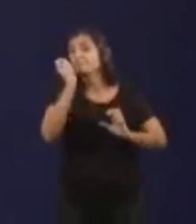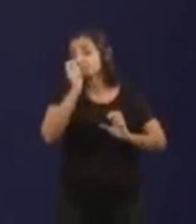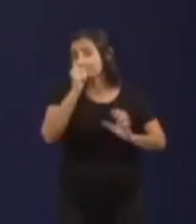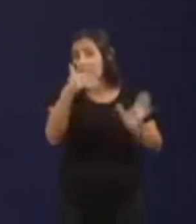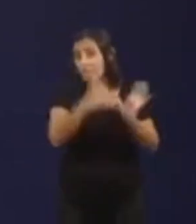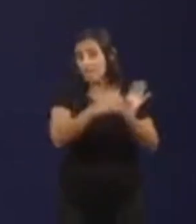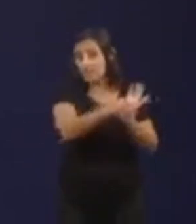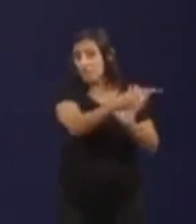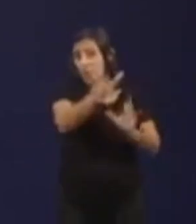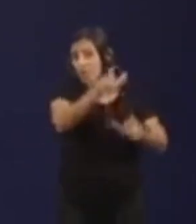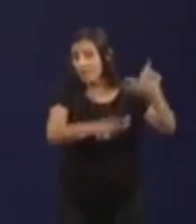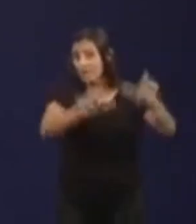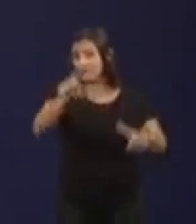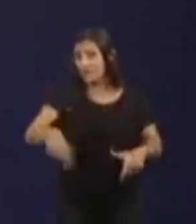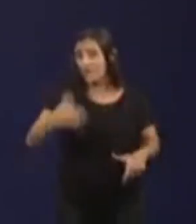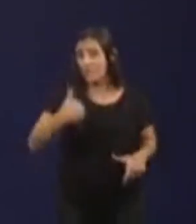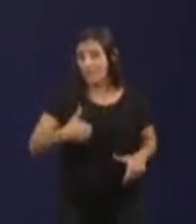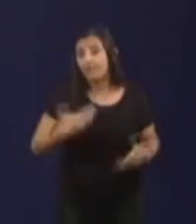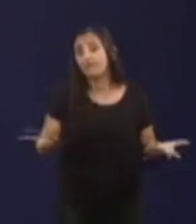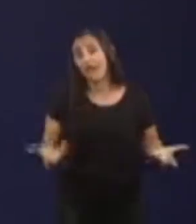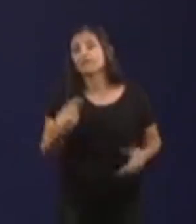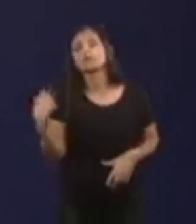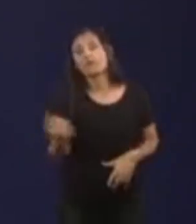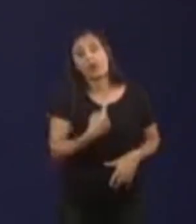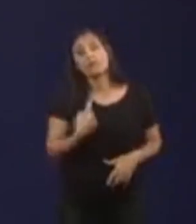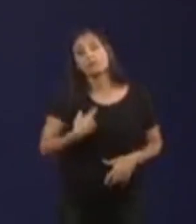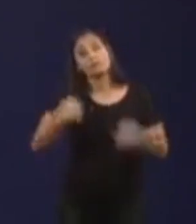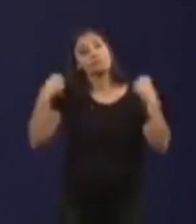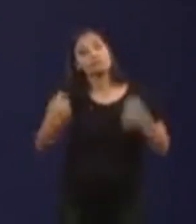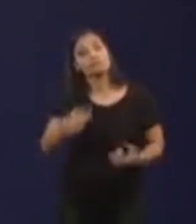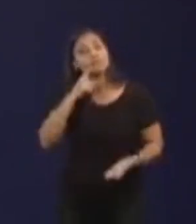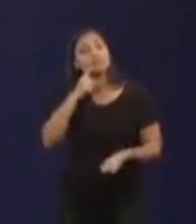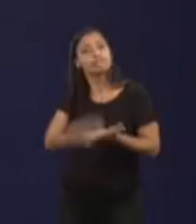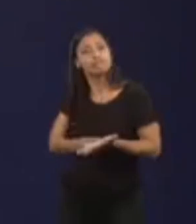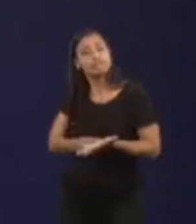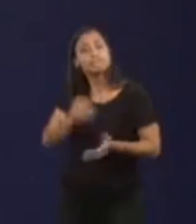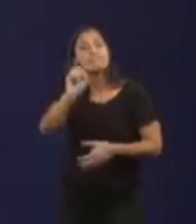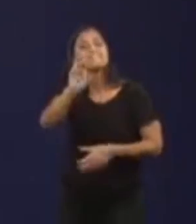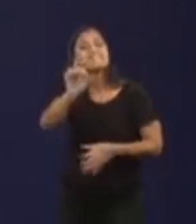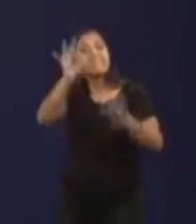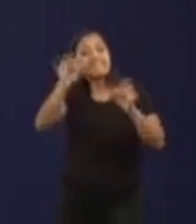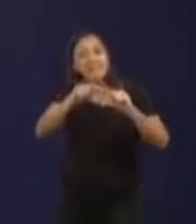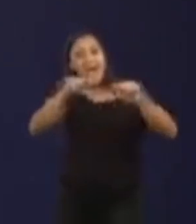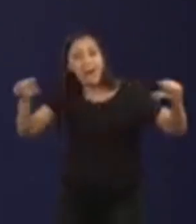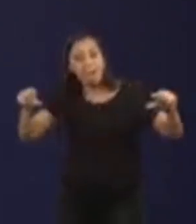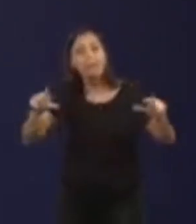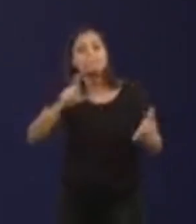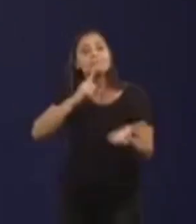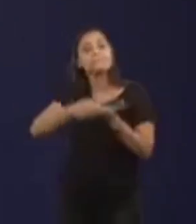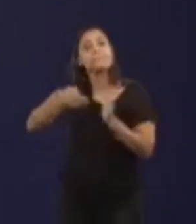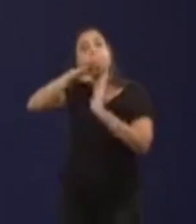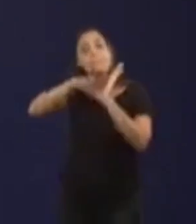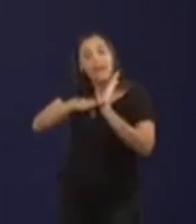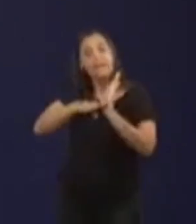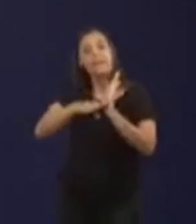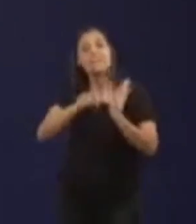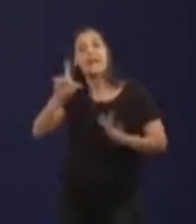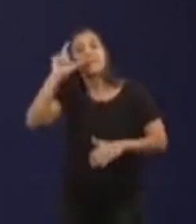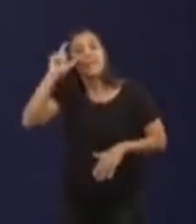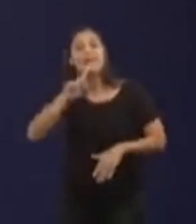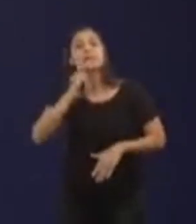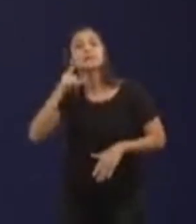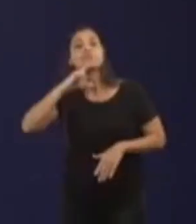argentinos bueno se dicta esta medida que se llama técnicamente medida de tutela anticipada